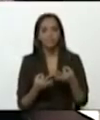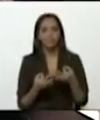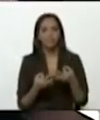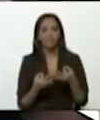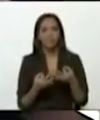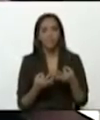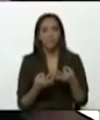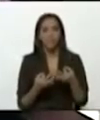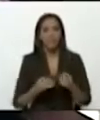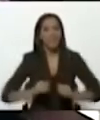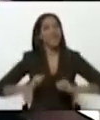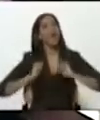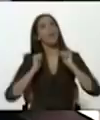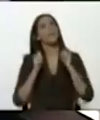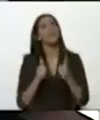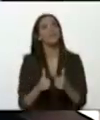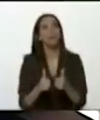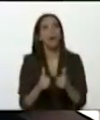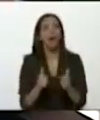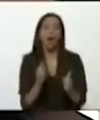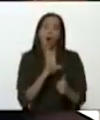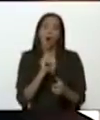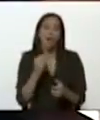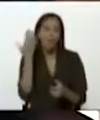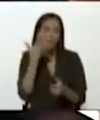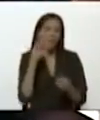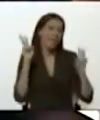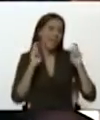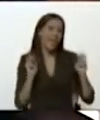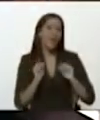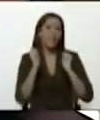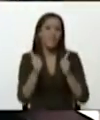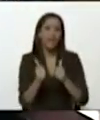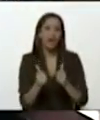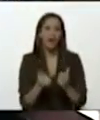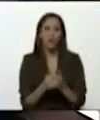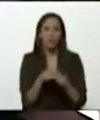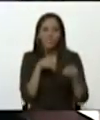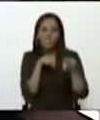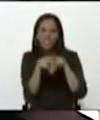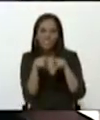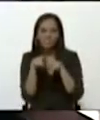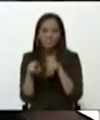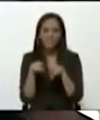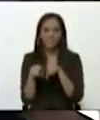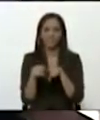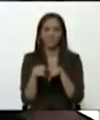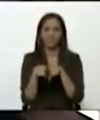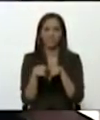que empezaron. O no les parezca extraño que empezaron una ola de rumores.